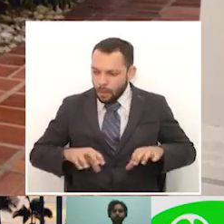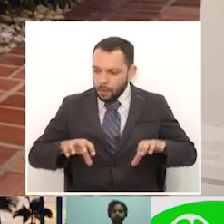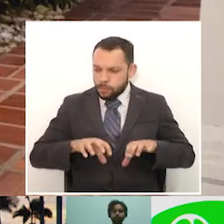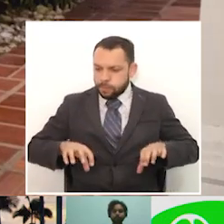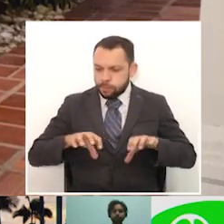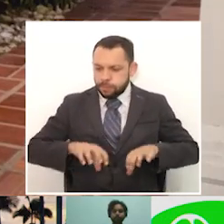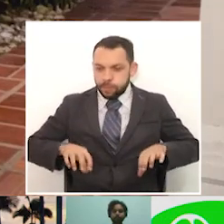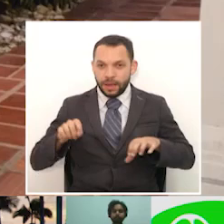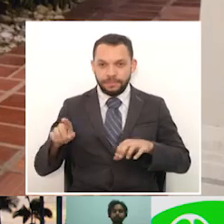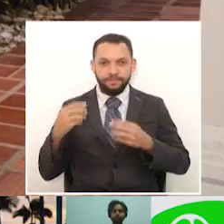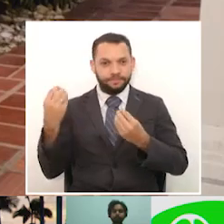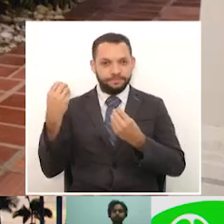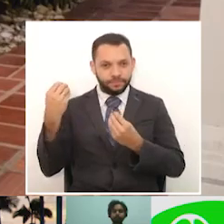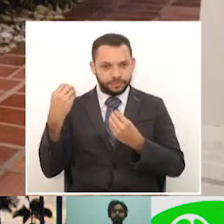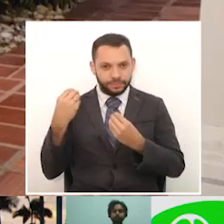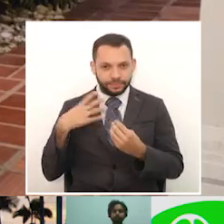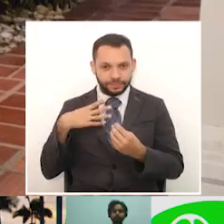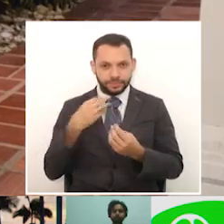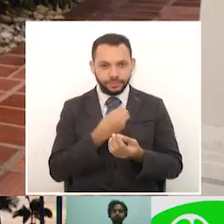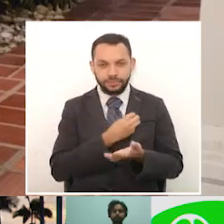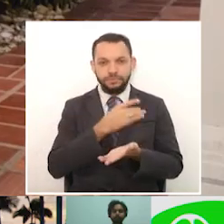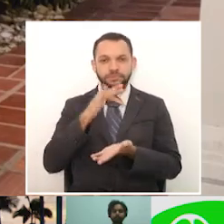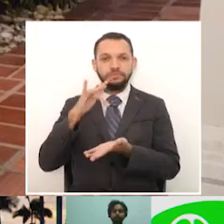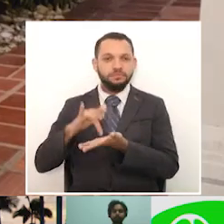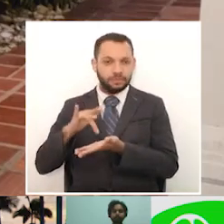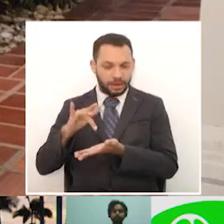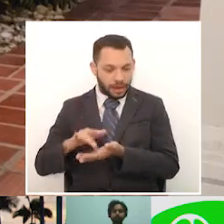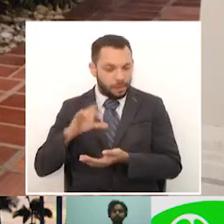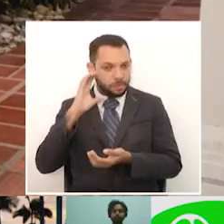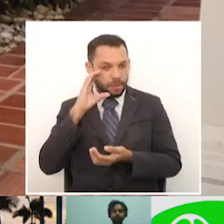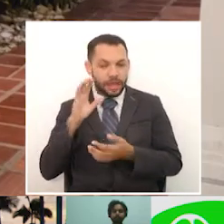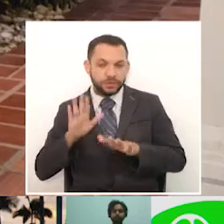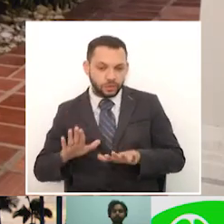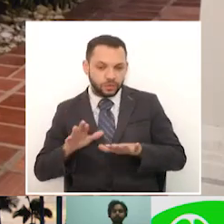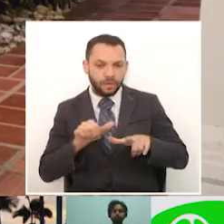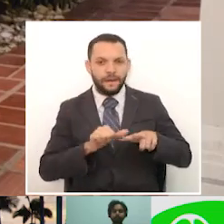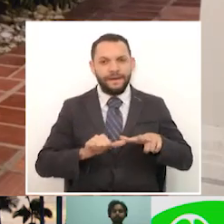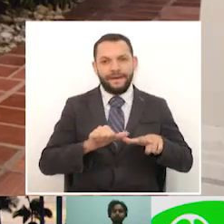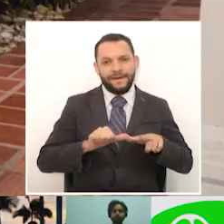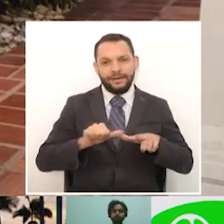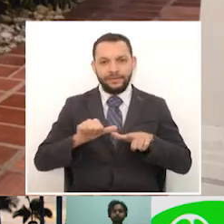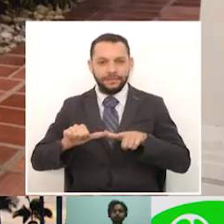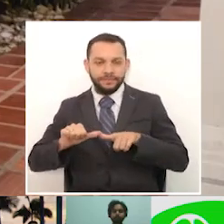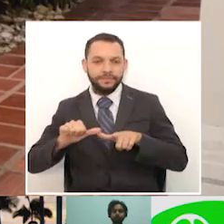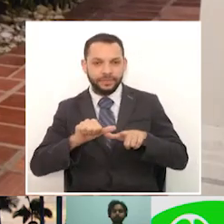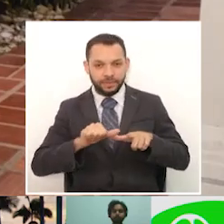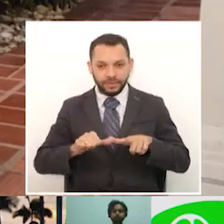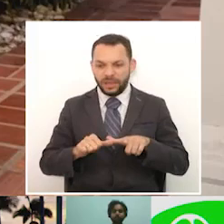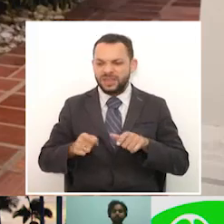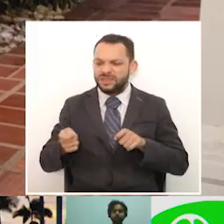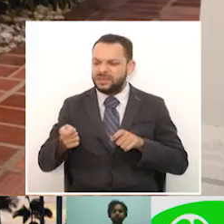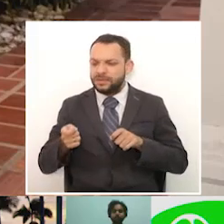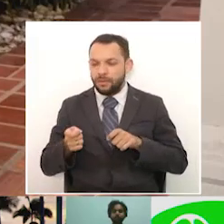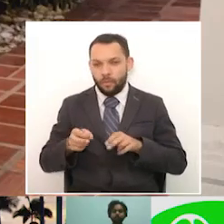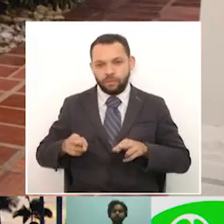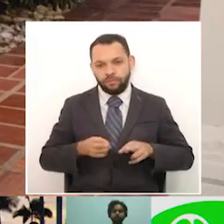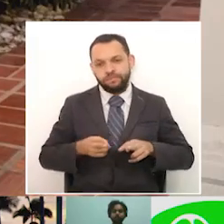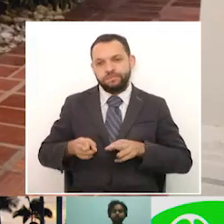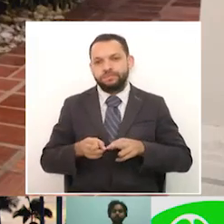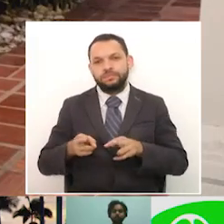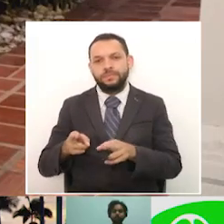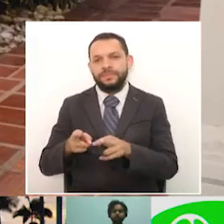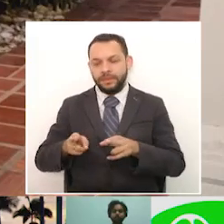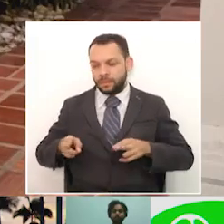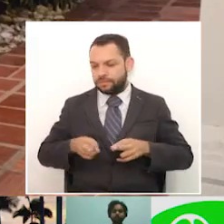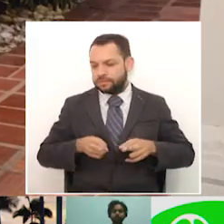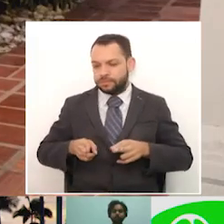recibíamos toda la educación. Los otros ashram tenían sus áreas rurales junto al río y allí se